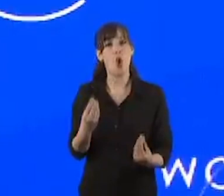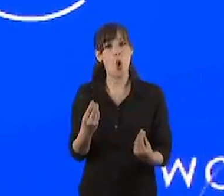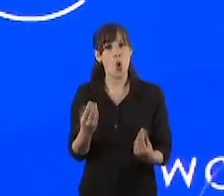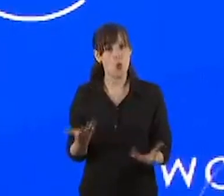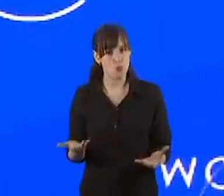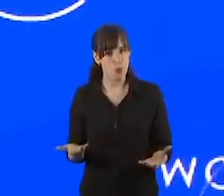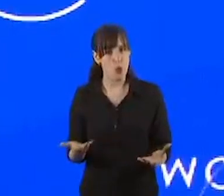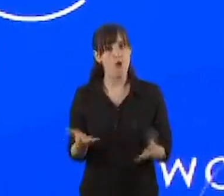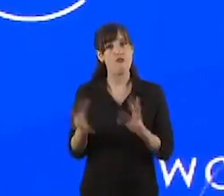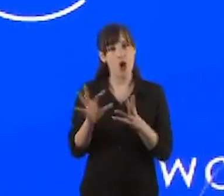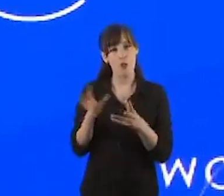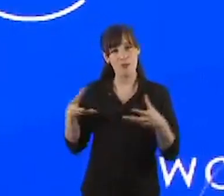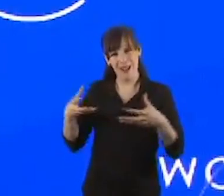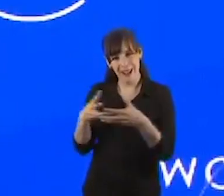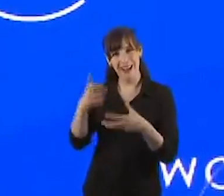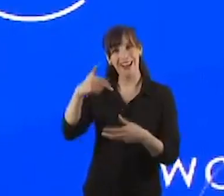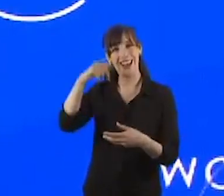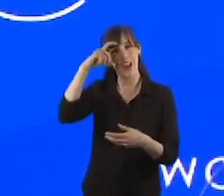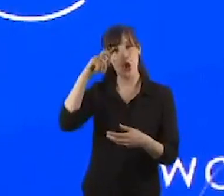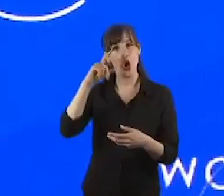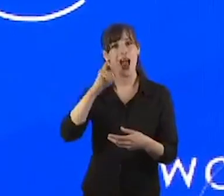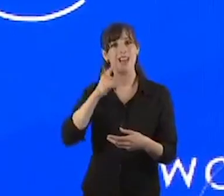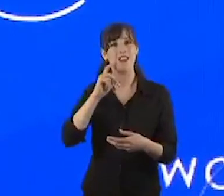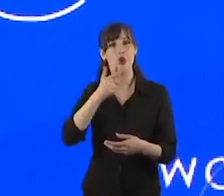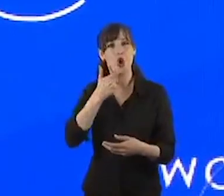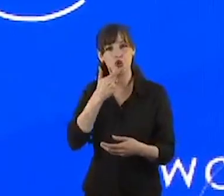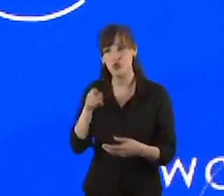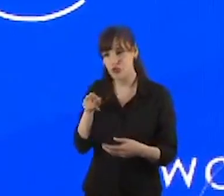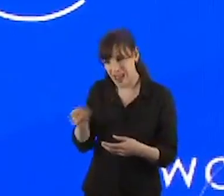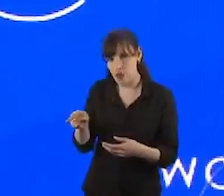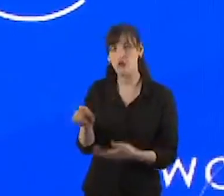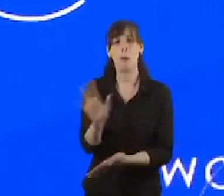teoría neoclásica, eso es un fallo de mercado?